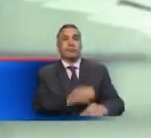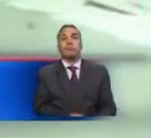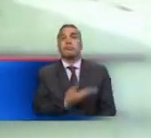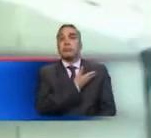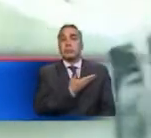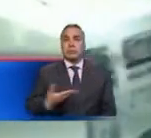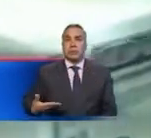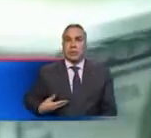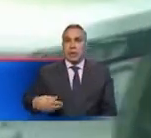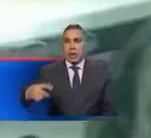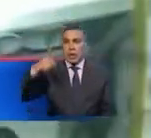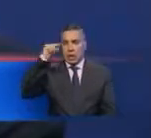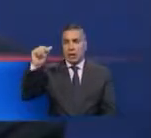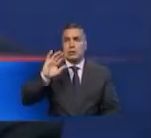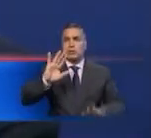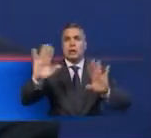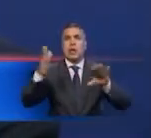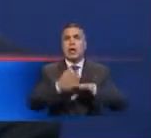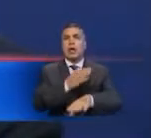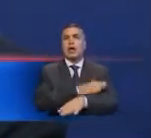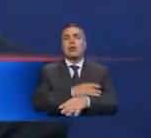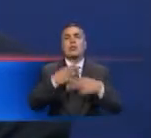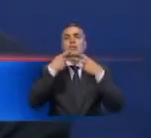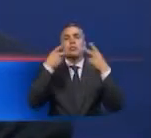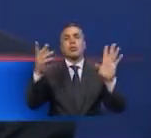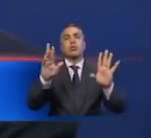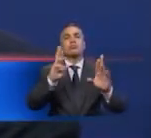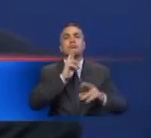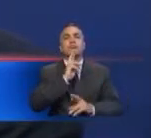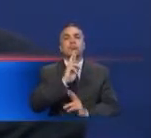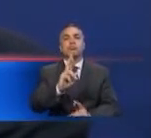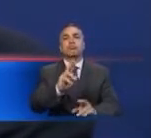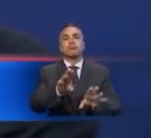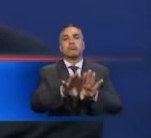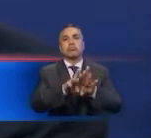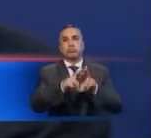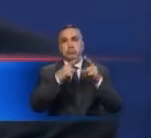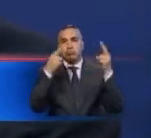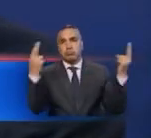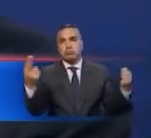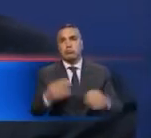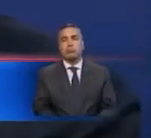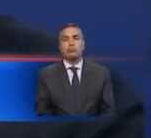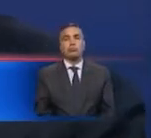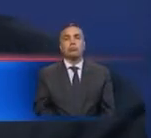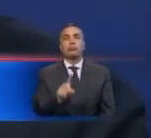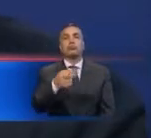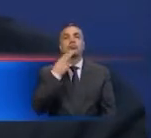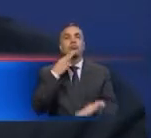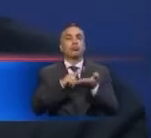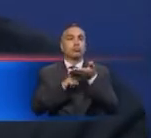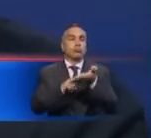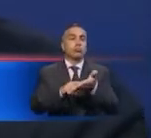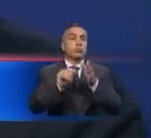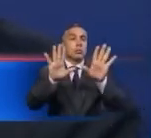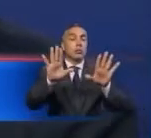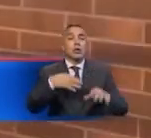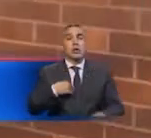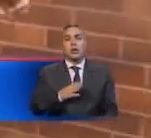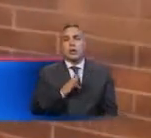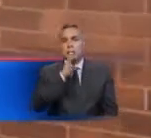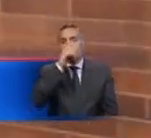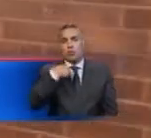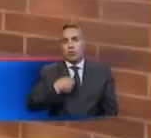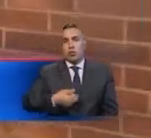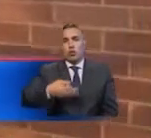si él considera que la inversión extranjera directa va a salvar al país y él se ha propuesto como candidato y ahora como presidente